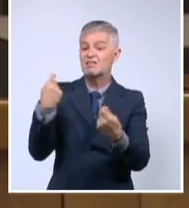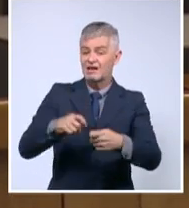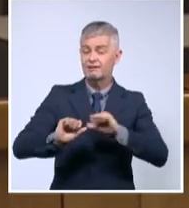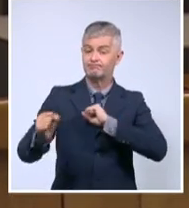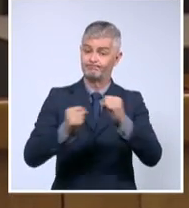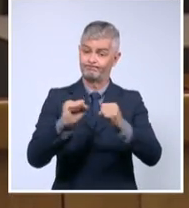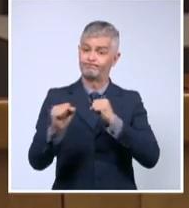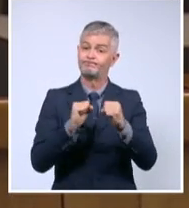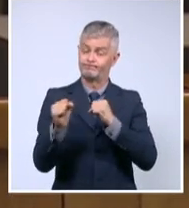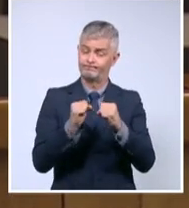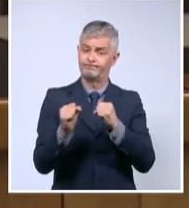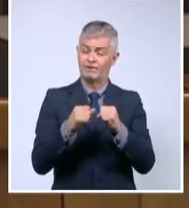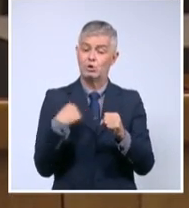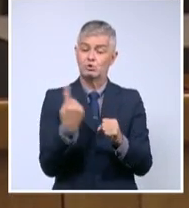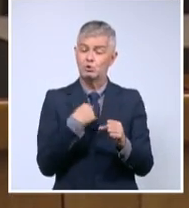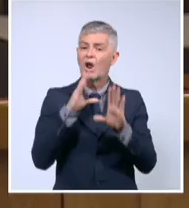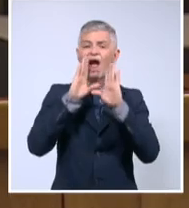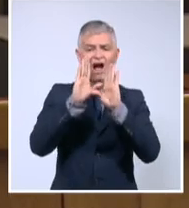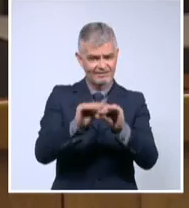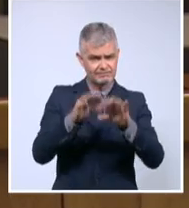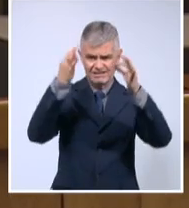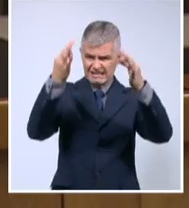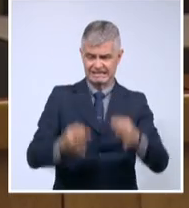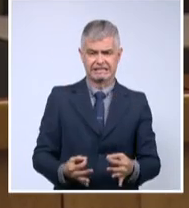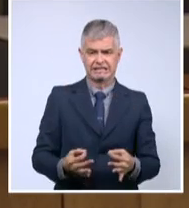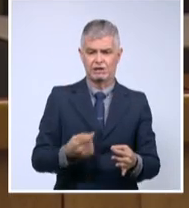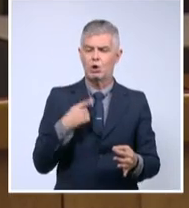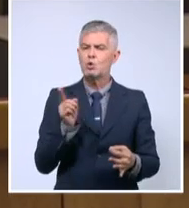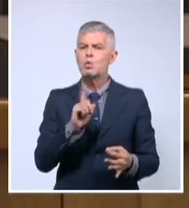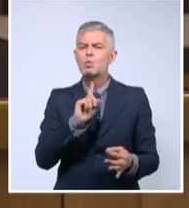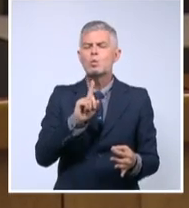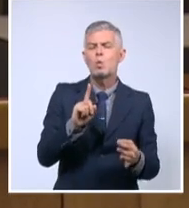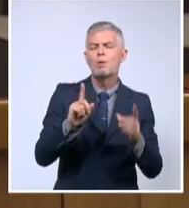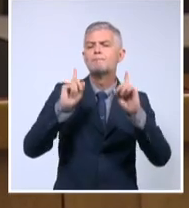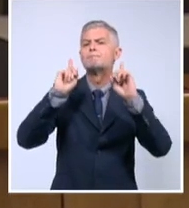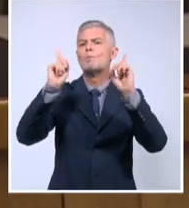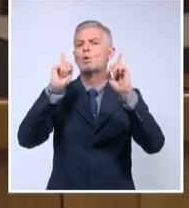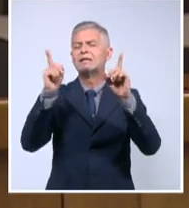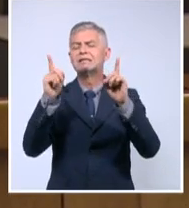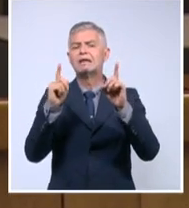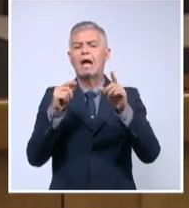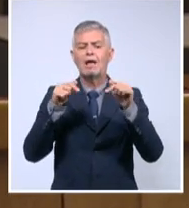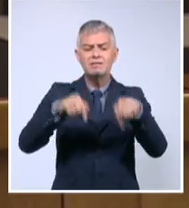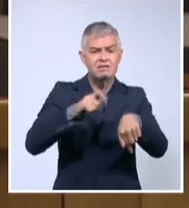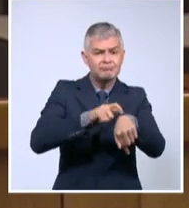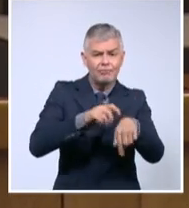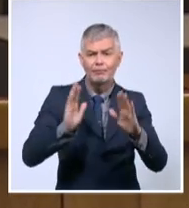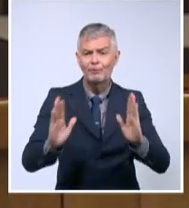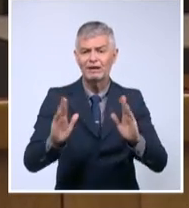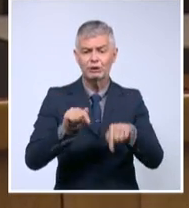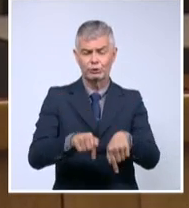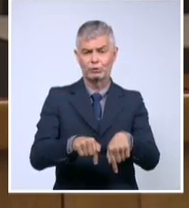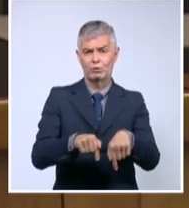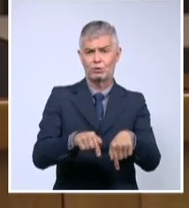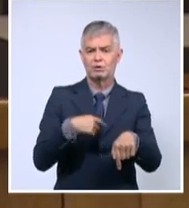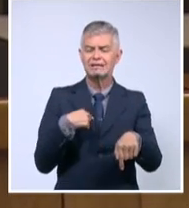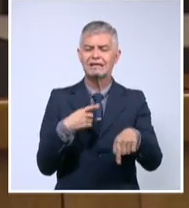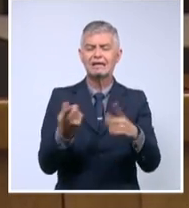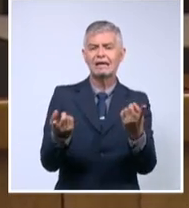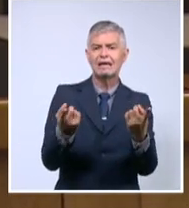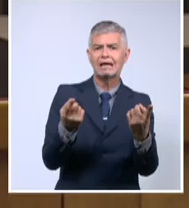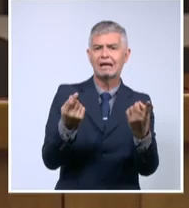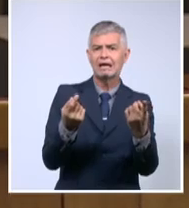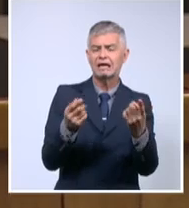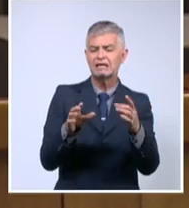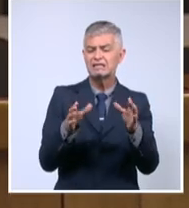sí podemos afirmar categóricamente es que no se trata de una política de terapia de choque ni de corralitos financieros como